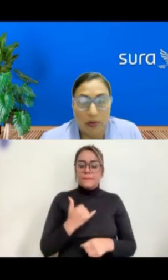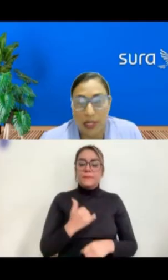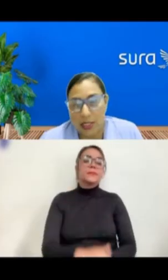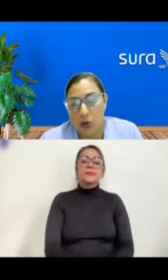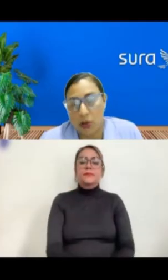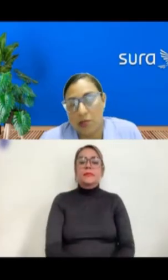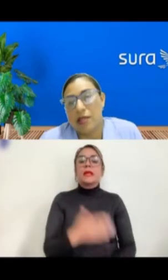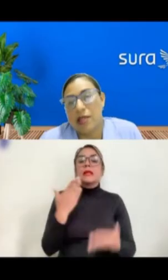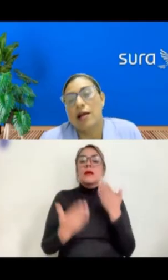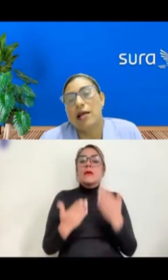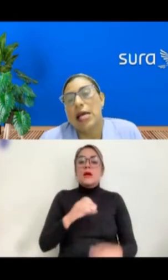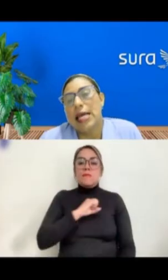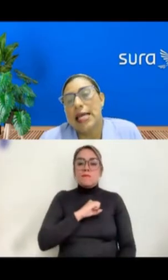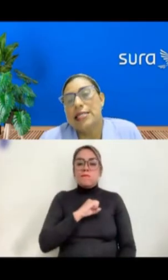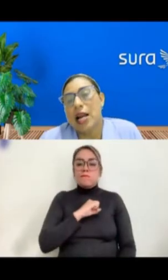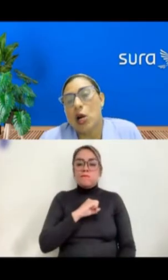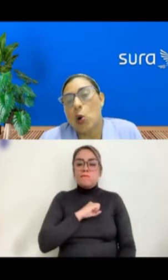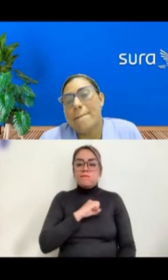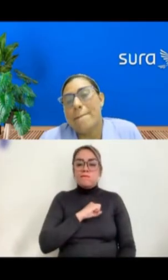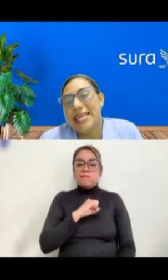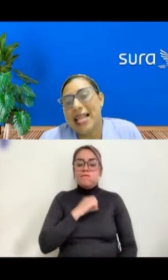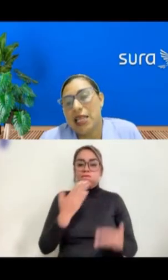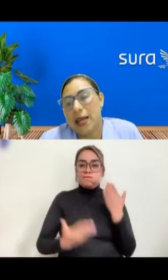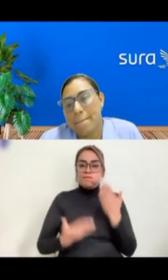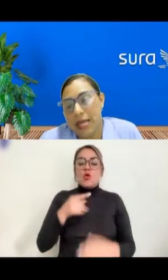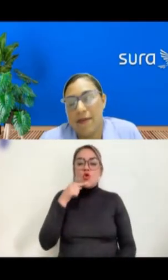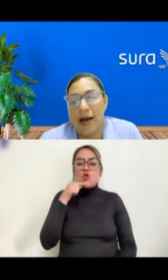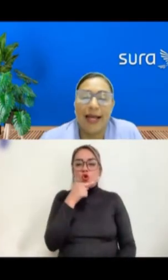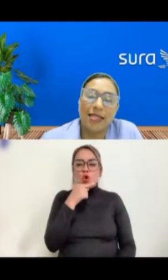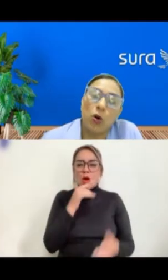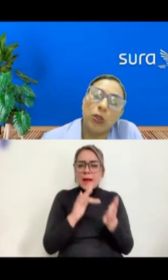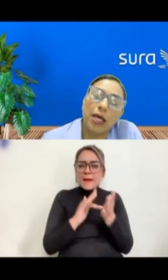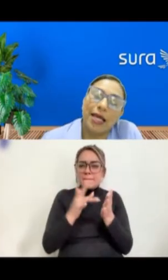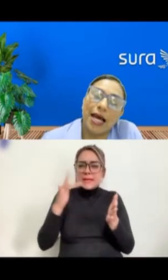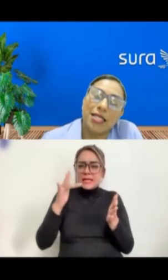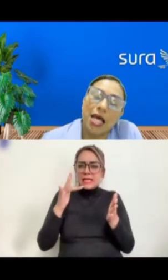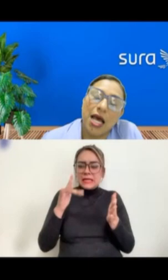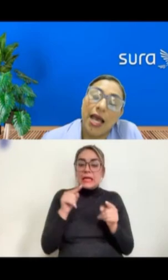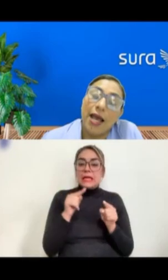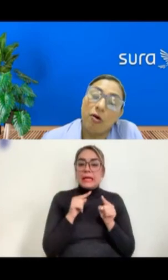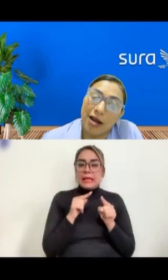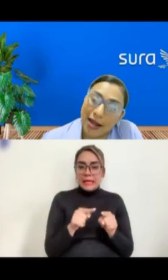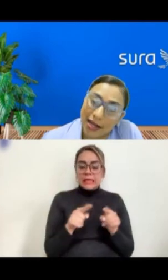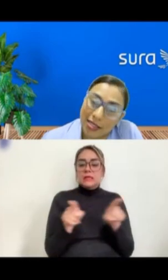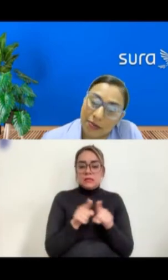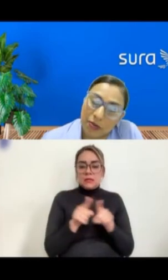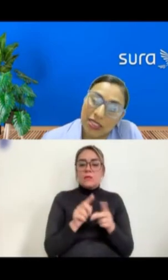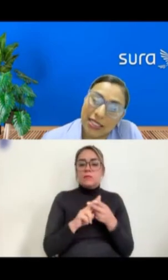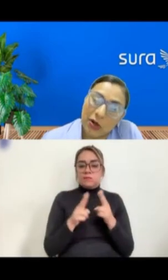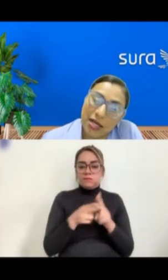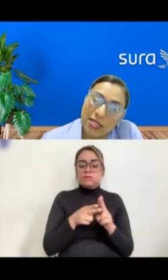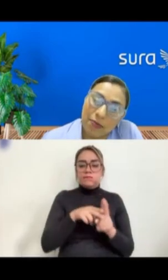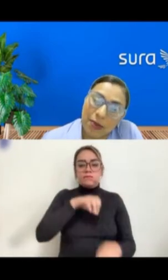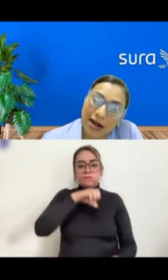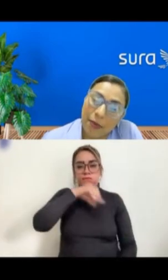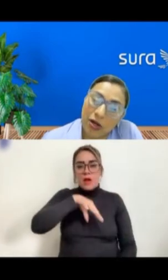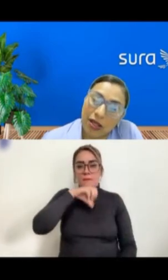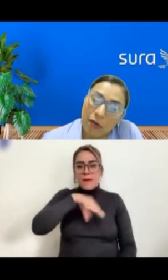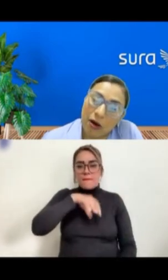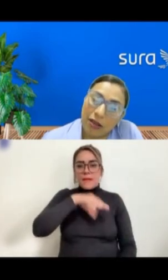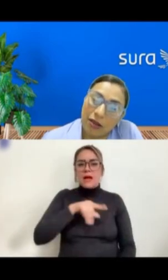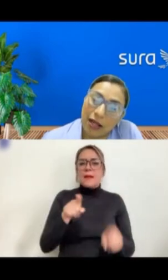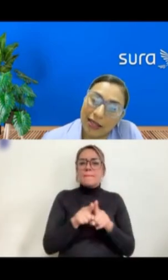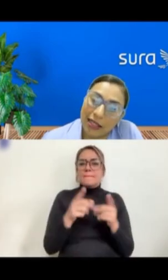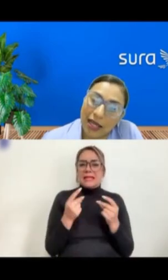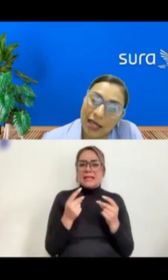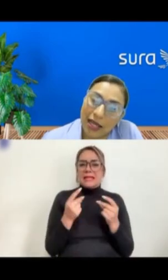de acuerdo a las pulsaciones, ¿verdad? Y sale roja, brillante, viva. Esta es una de las hemorragias, por decirlo así, más rápido